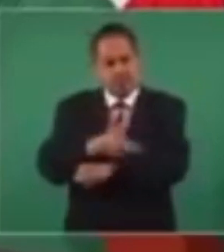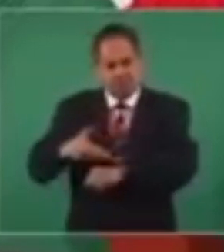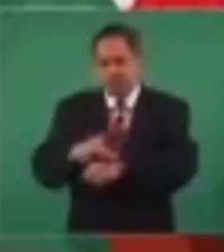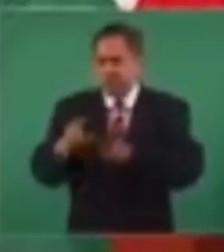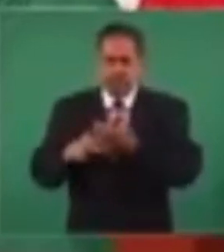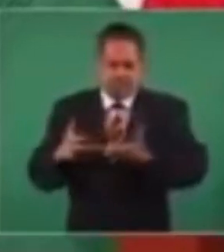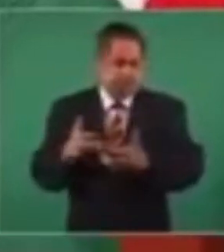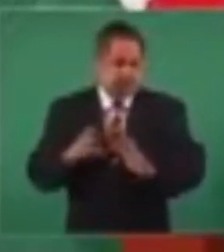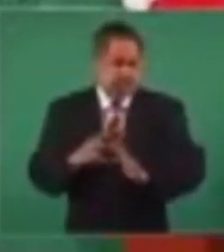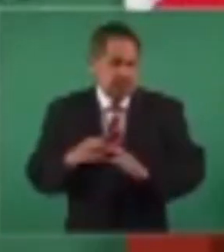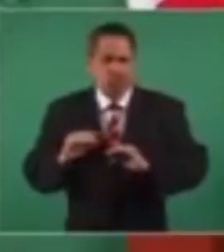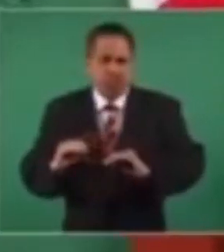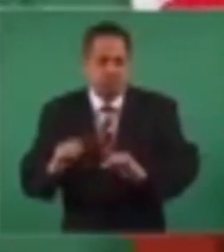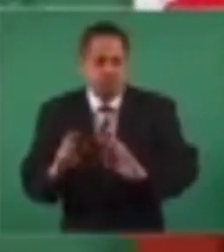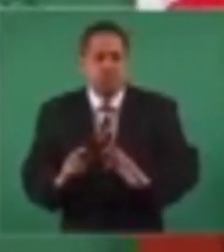actuamos.